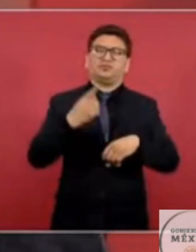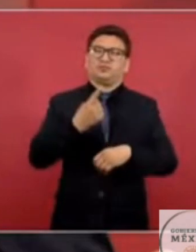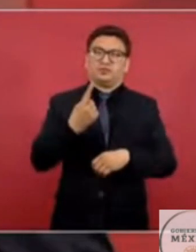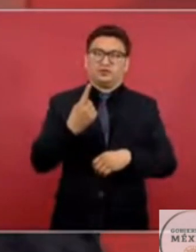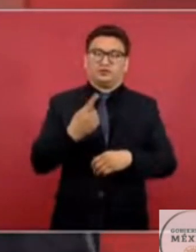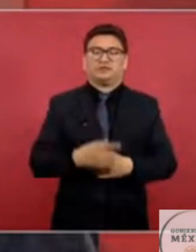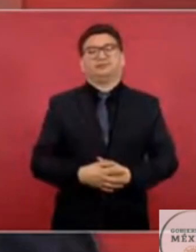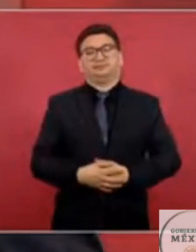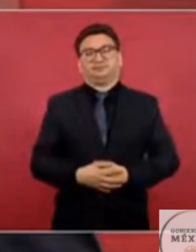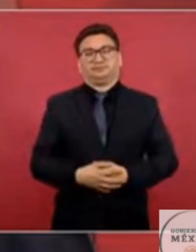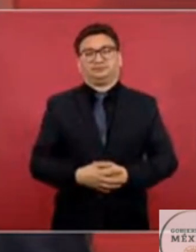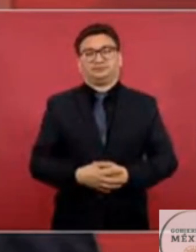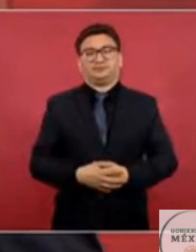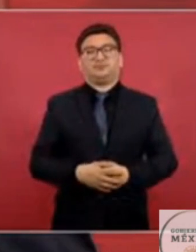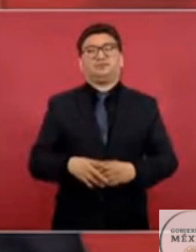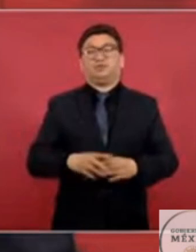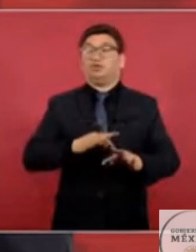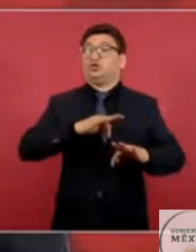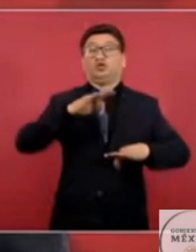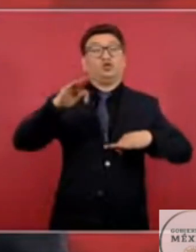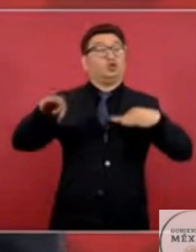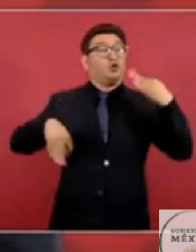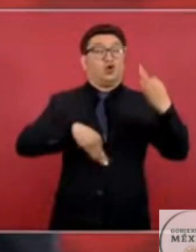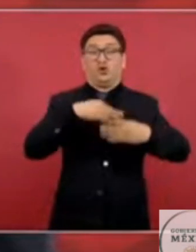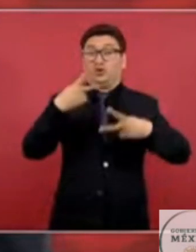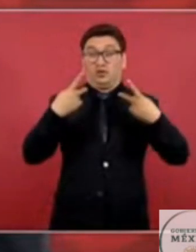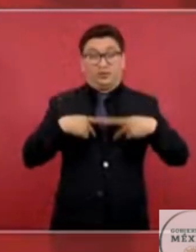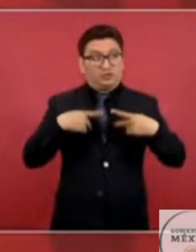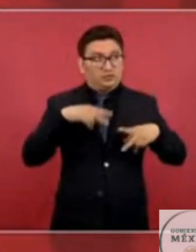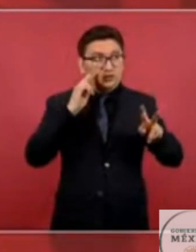todo mundo está enseñando el cobre,